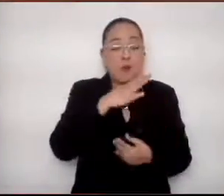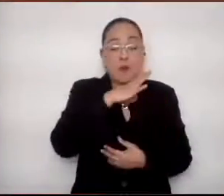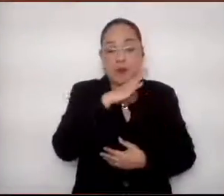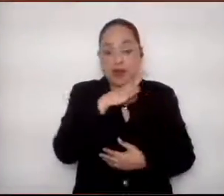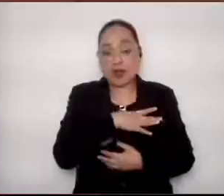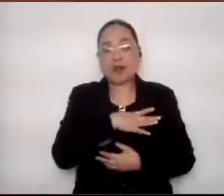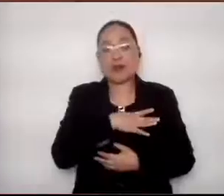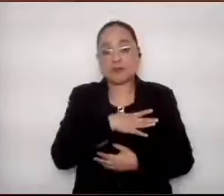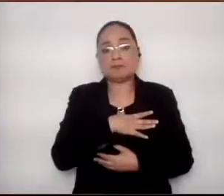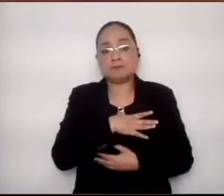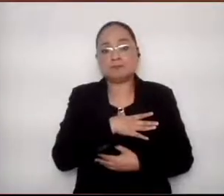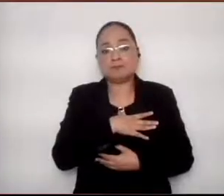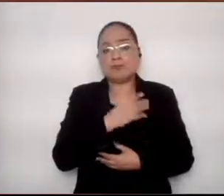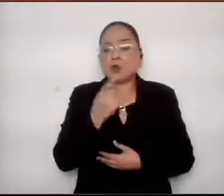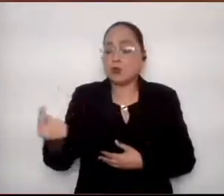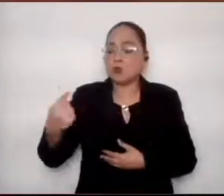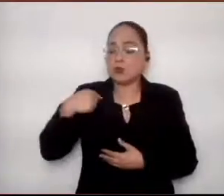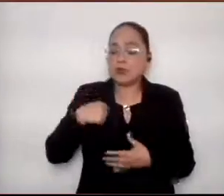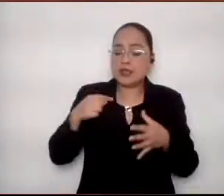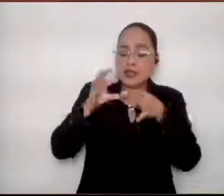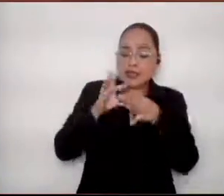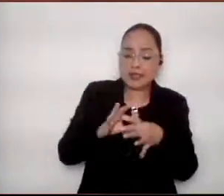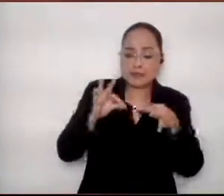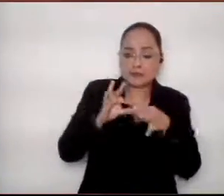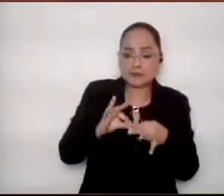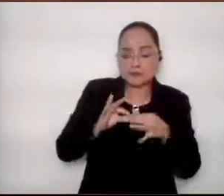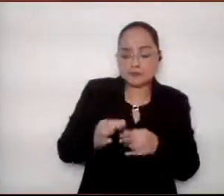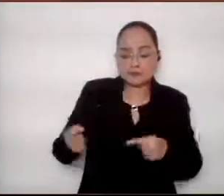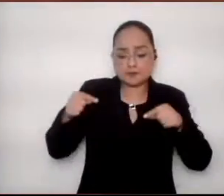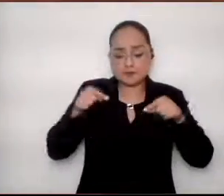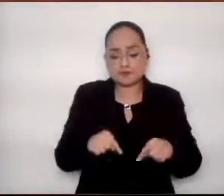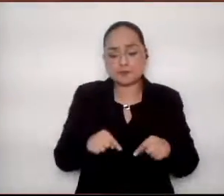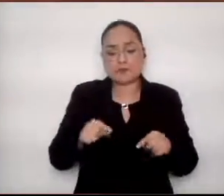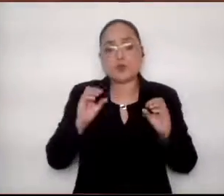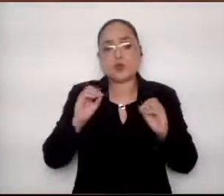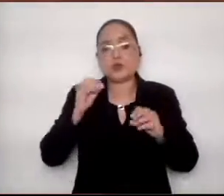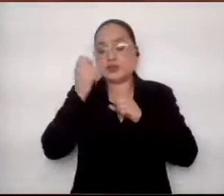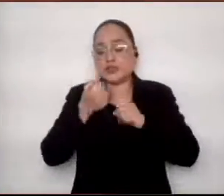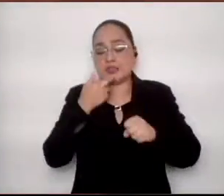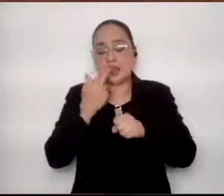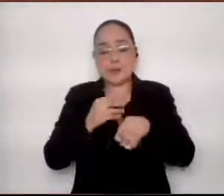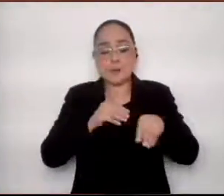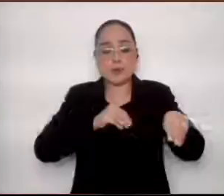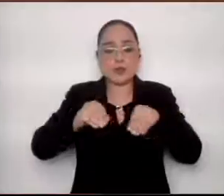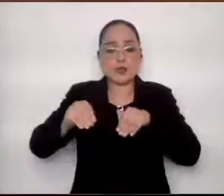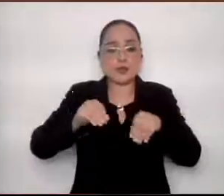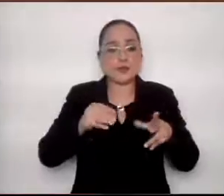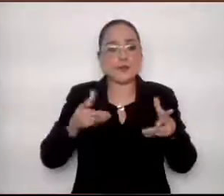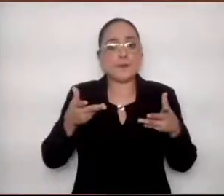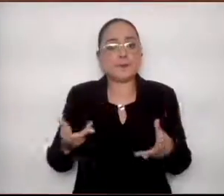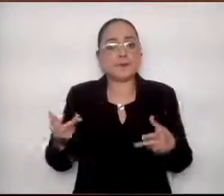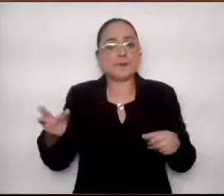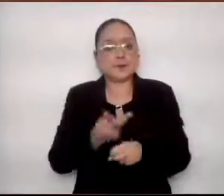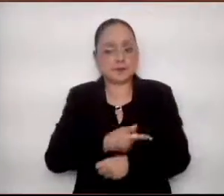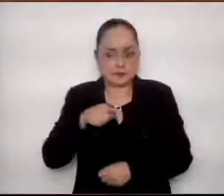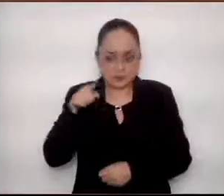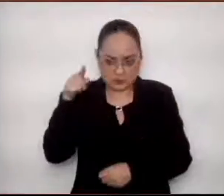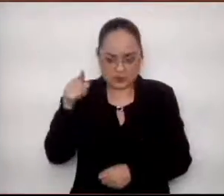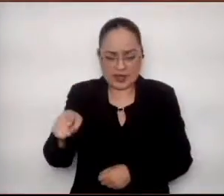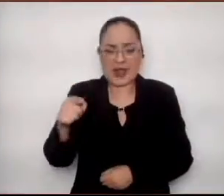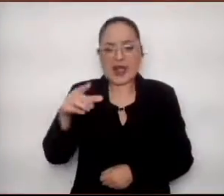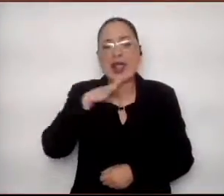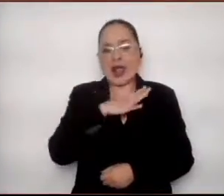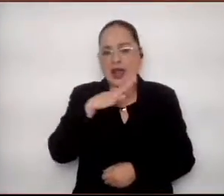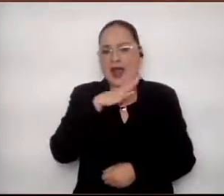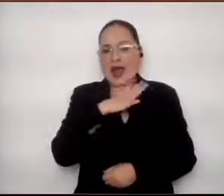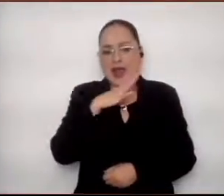que nos pueda usted explicar, de la Secretaría de Movilidad, si cuentan con algún